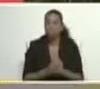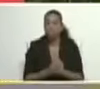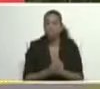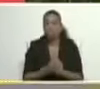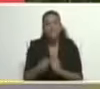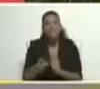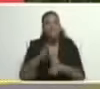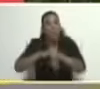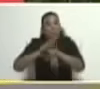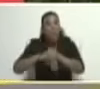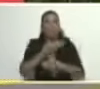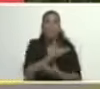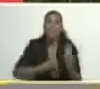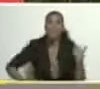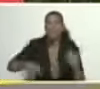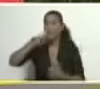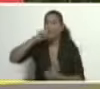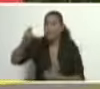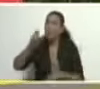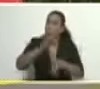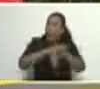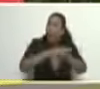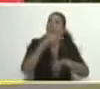Y se lo he dicho al presidente Maduro.